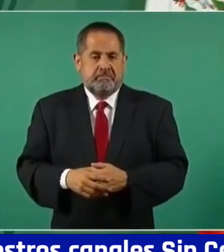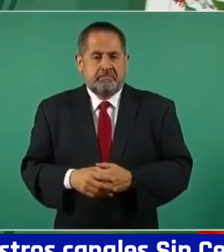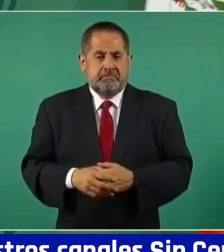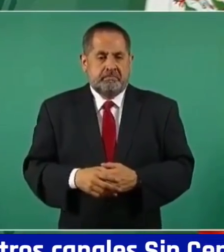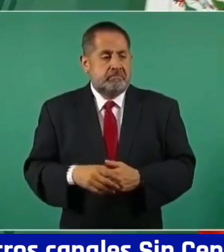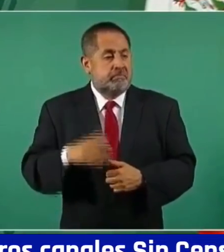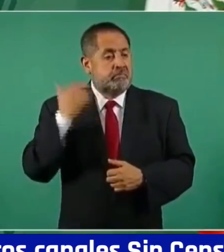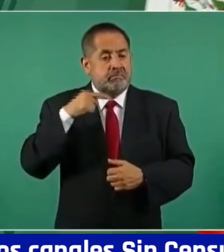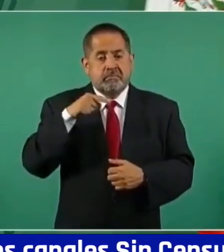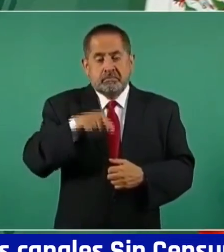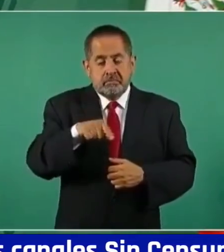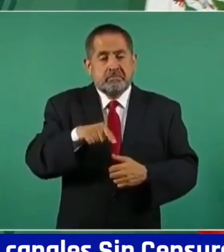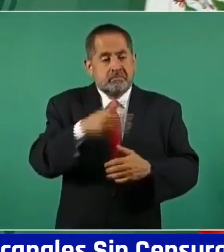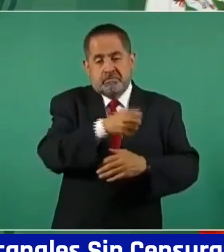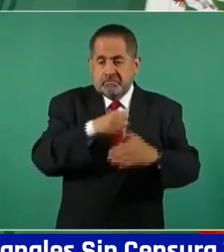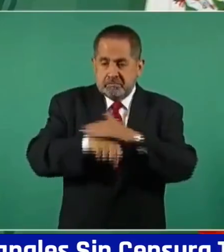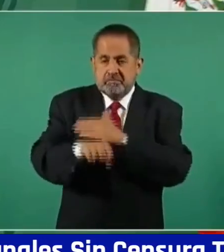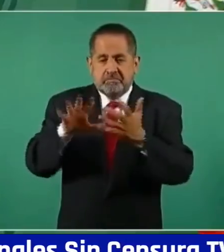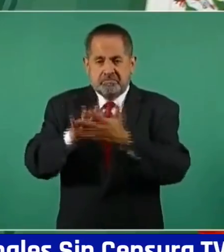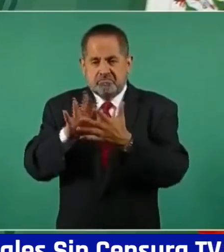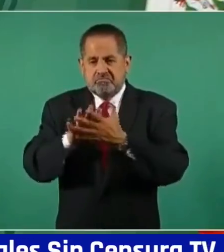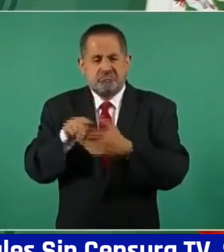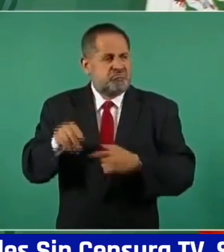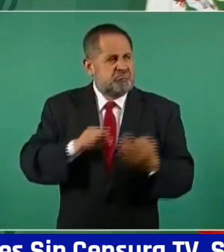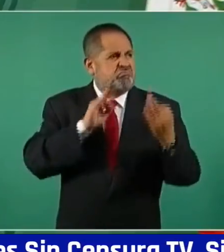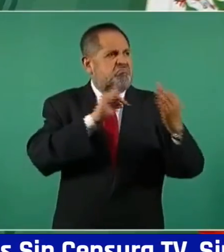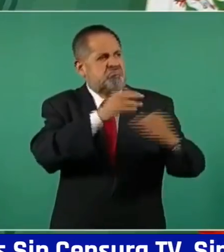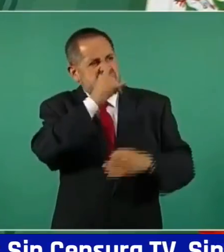Estuvo en la cárcel, enfrentó a Porfirio Díaz,